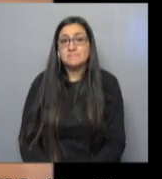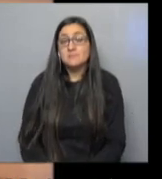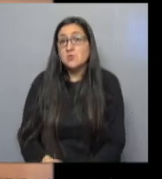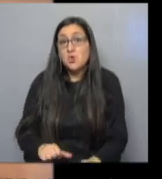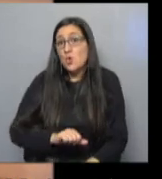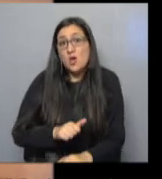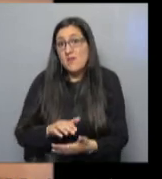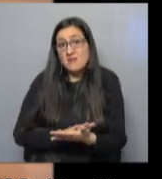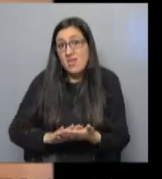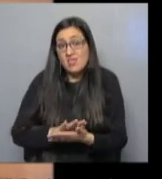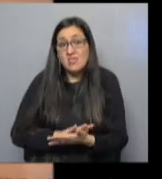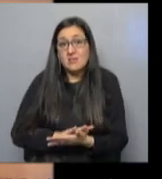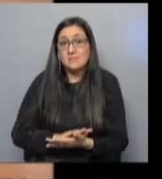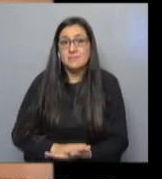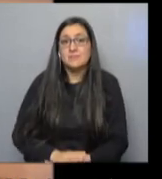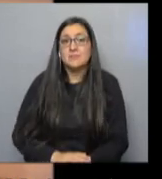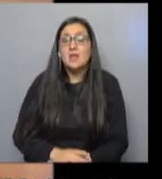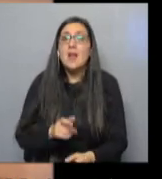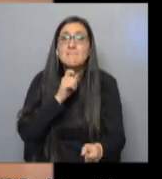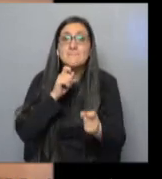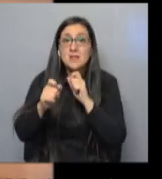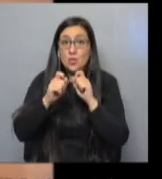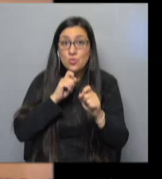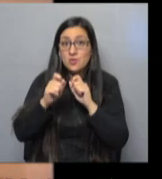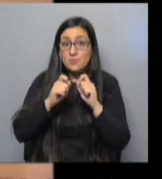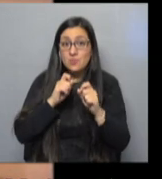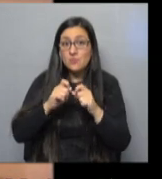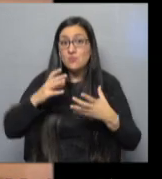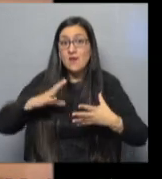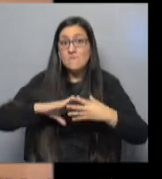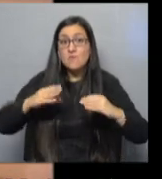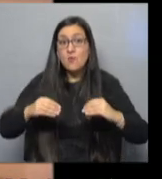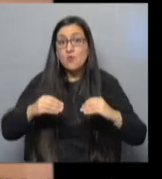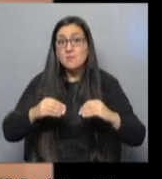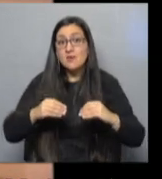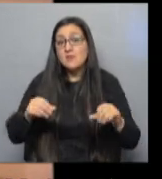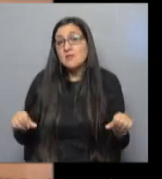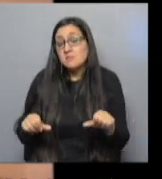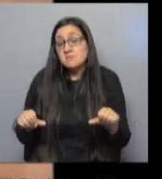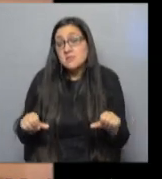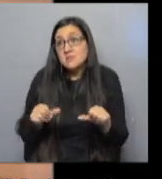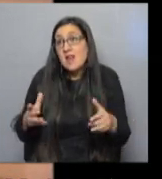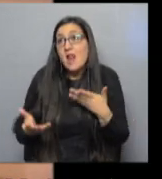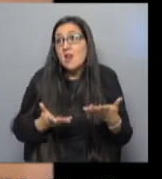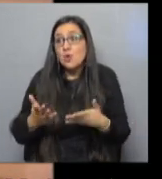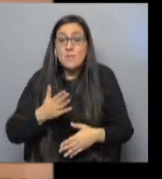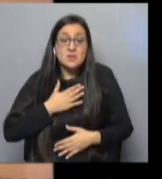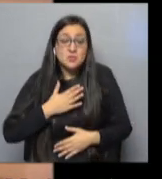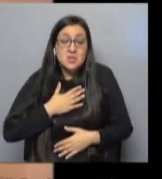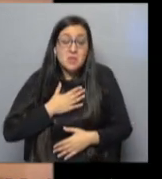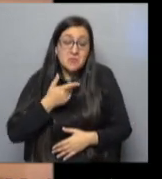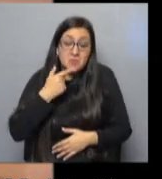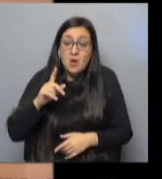nada el periodismo fue una forma de realización personal como para otras hacer poesía